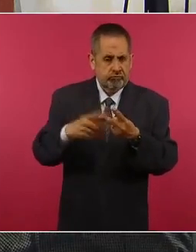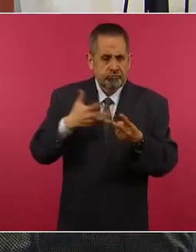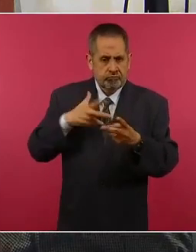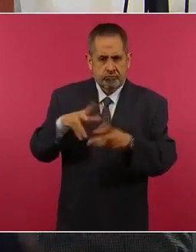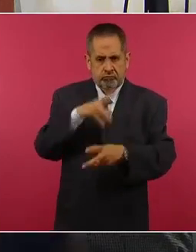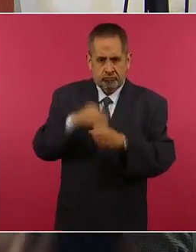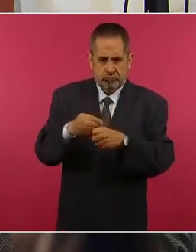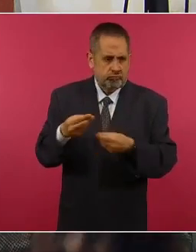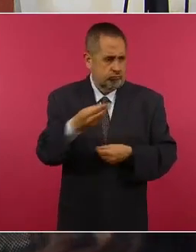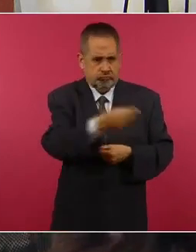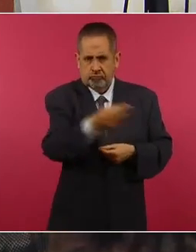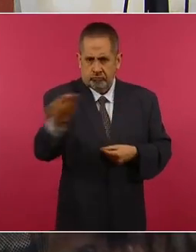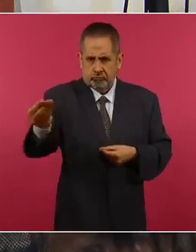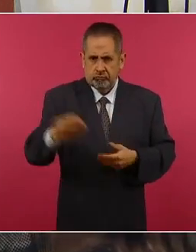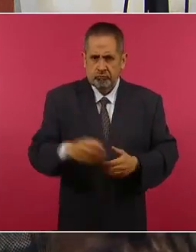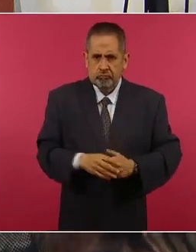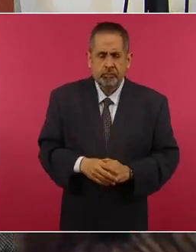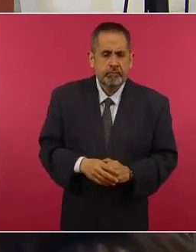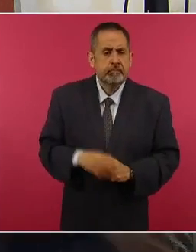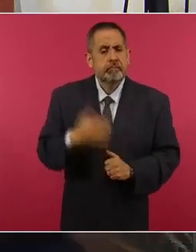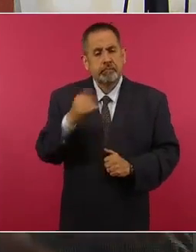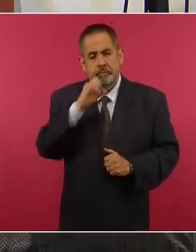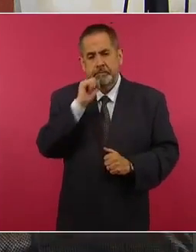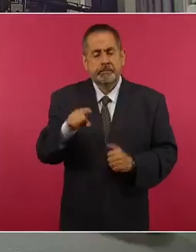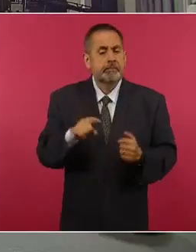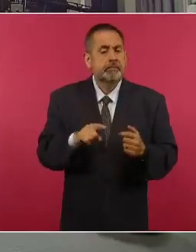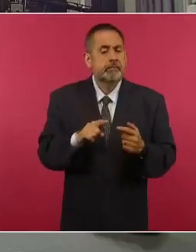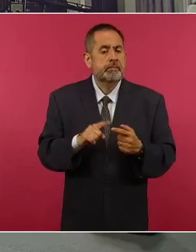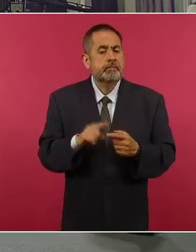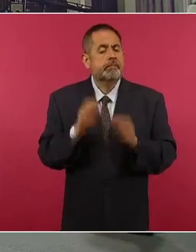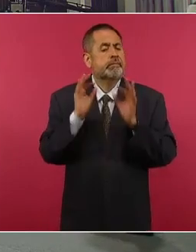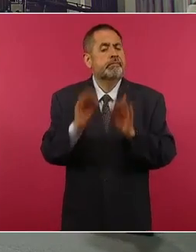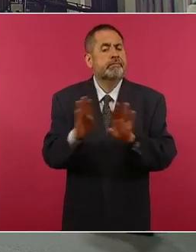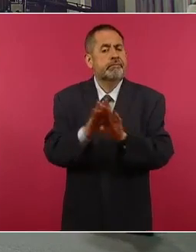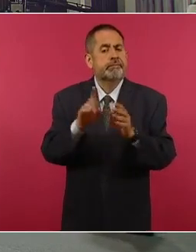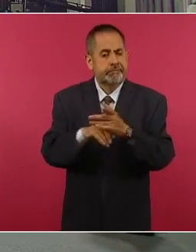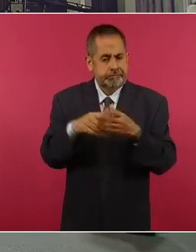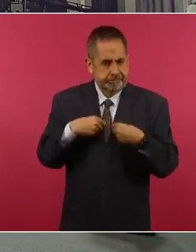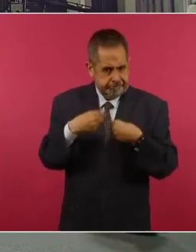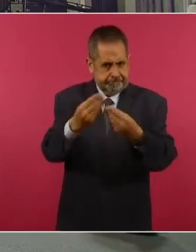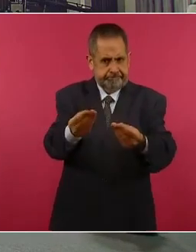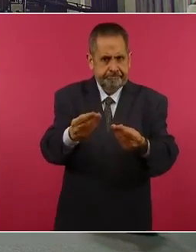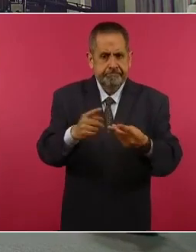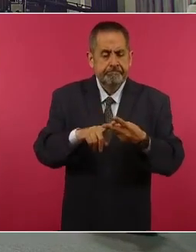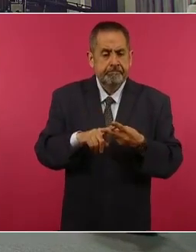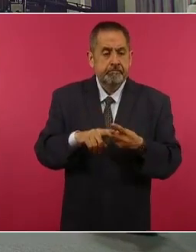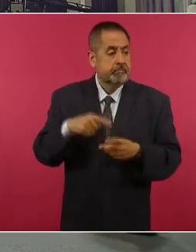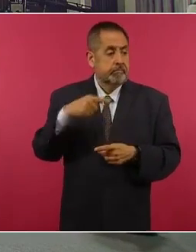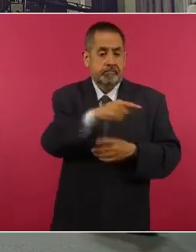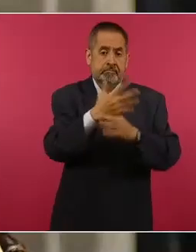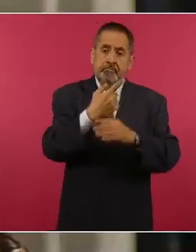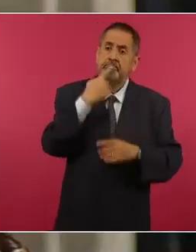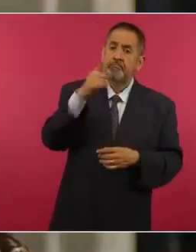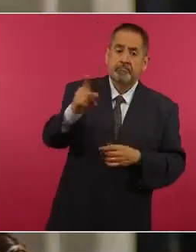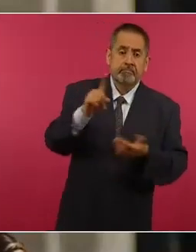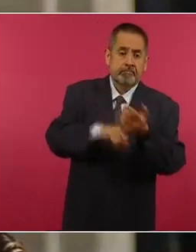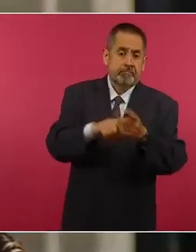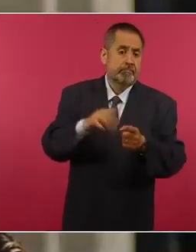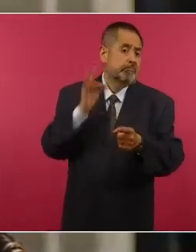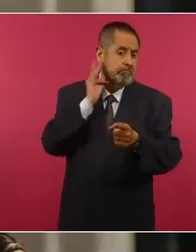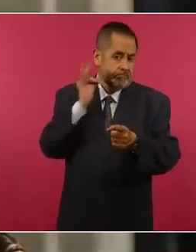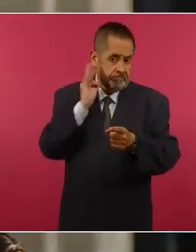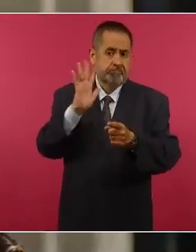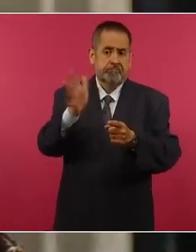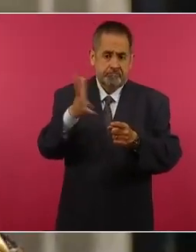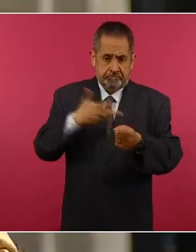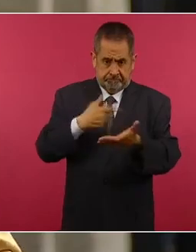la carta, ahorita se la voy a mandar con Jesús. Y precisamente también le voy a entregar la denuncia que está en la Fiscalía General de la República,